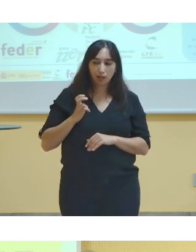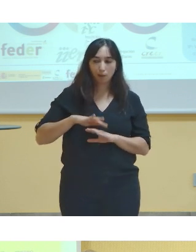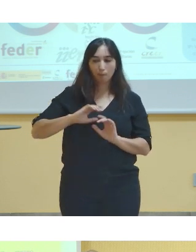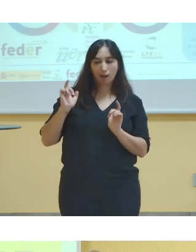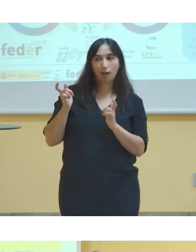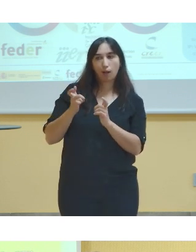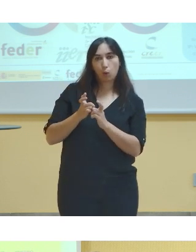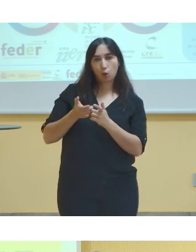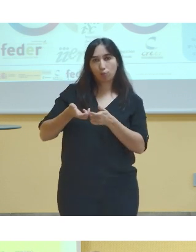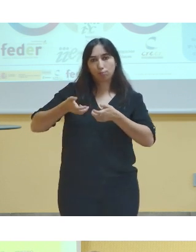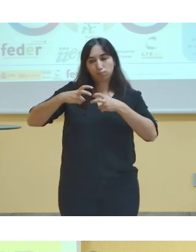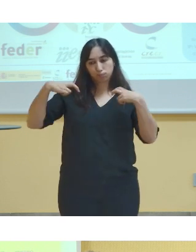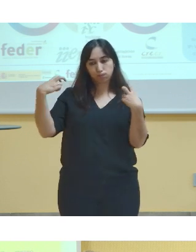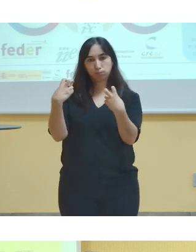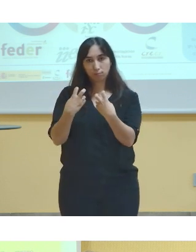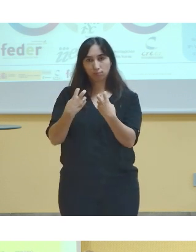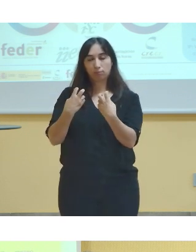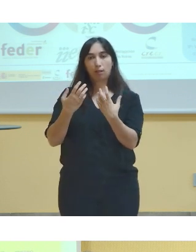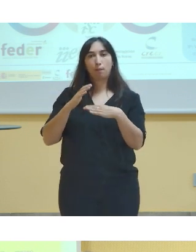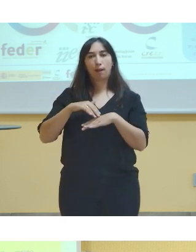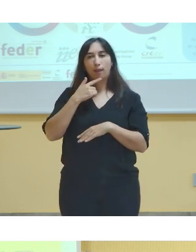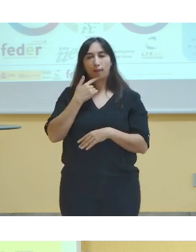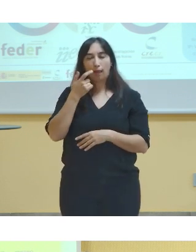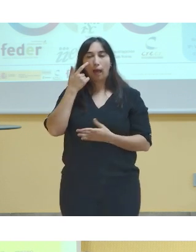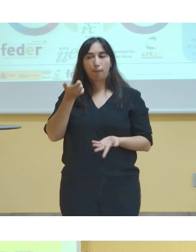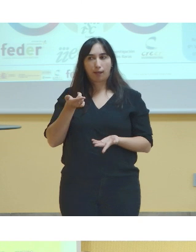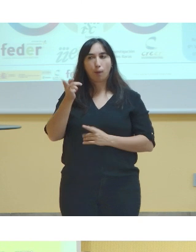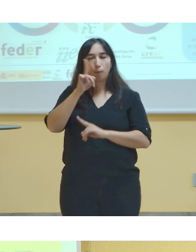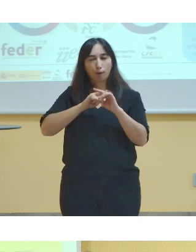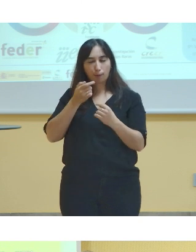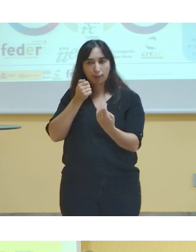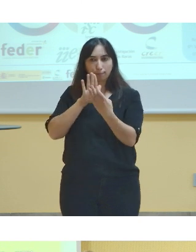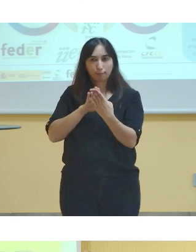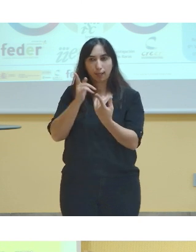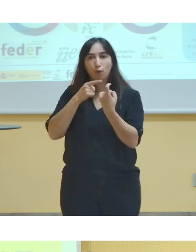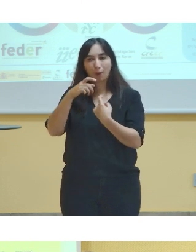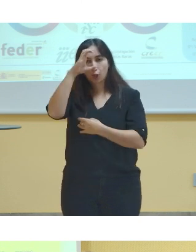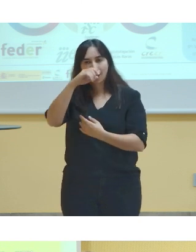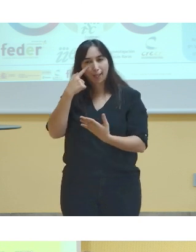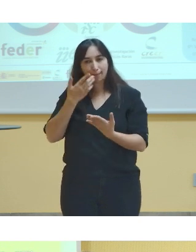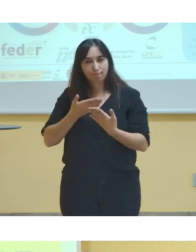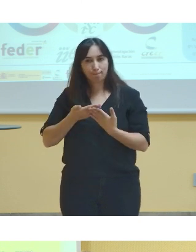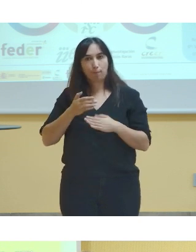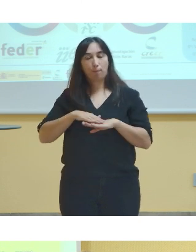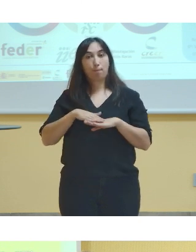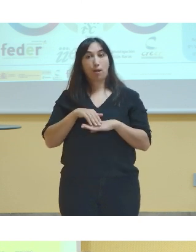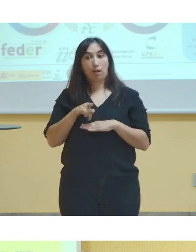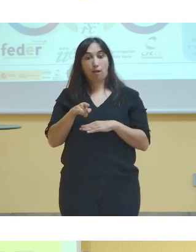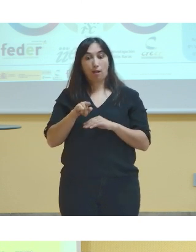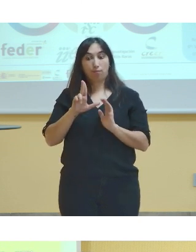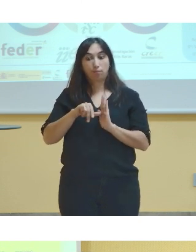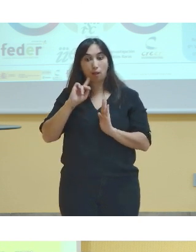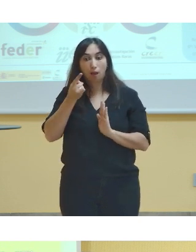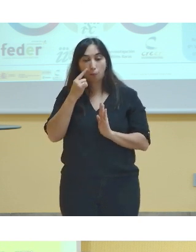reuniésemos, sentásemos todos a la mesa y dijésemos, vamos a abordar este problema, queremos tener datos científicos que avalen este